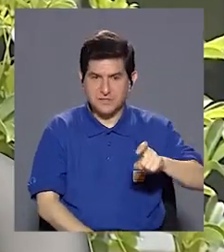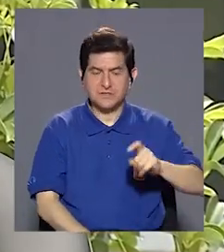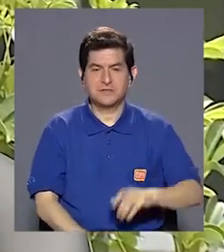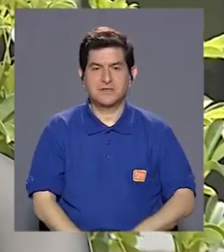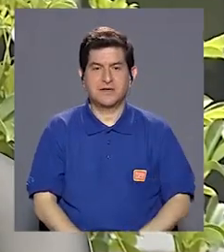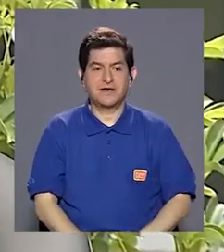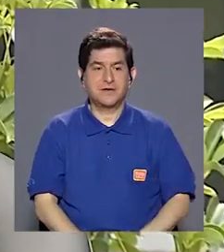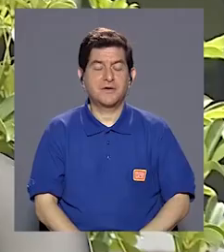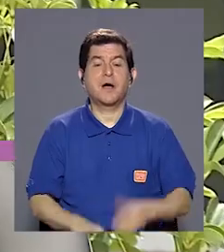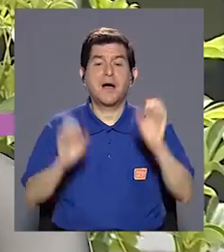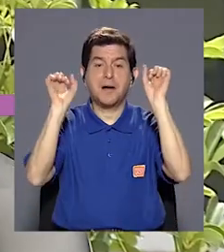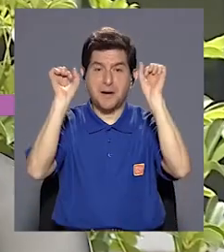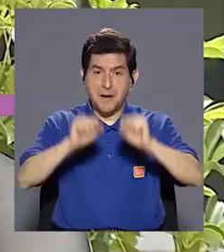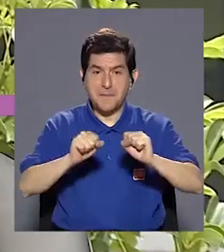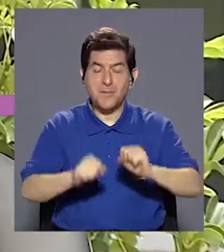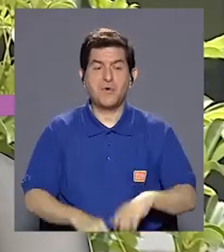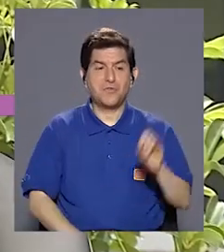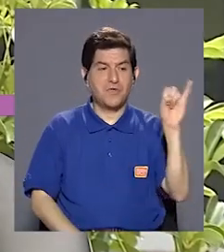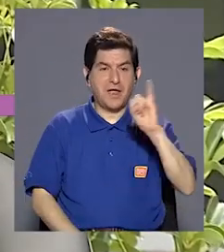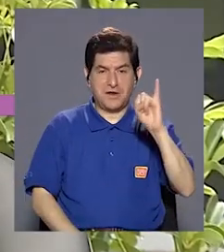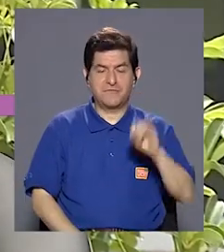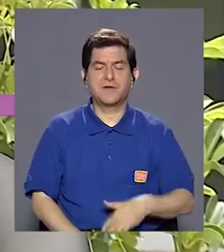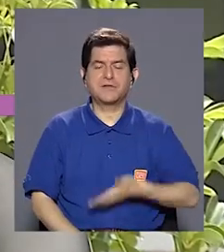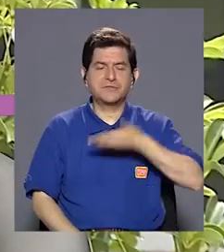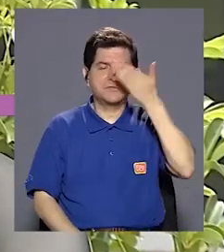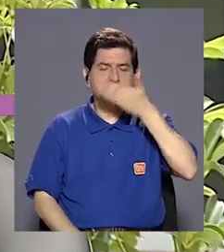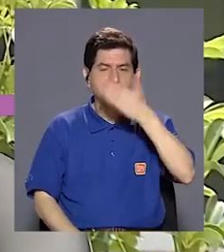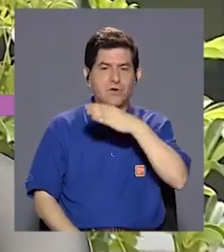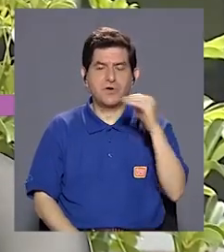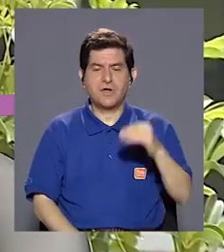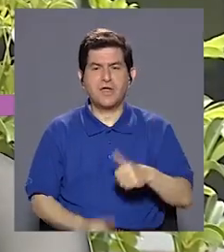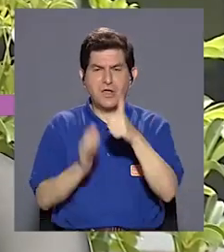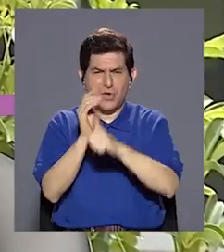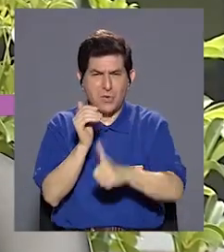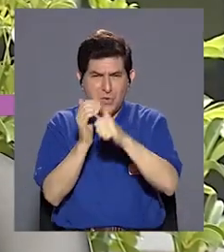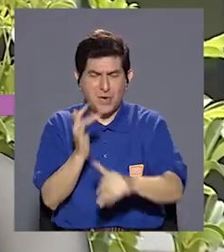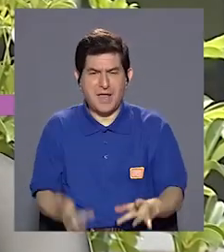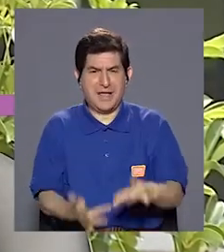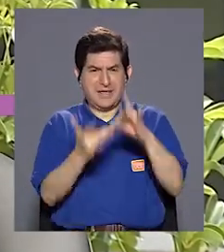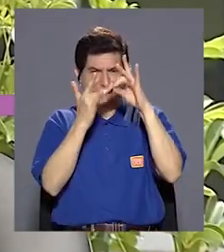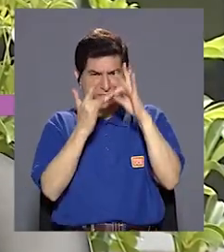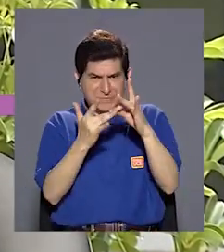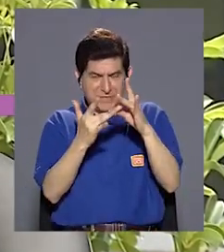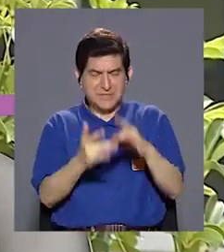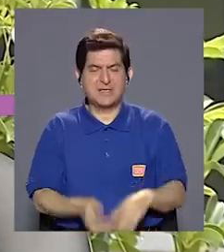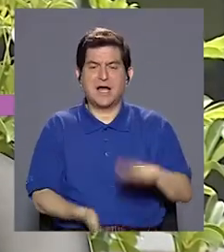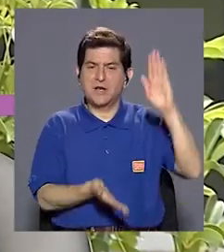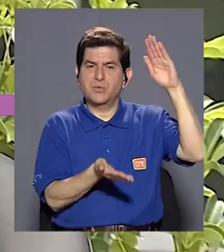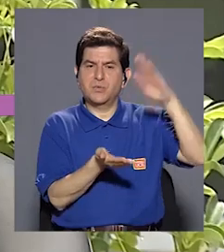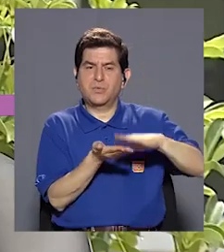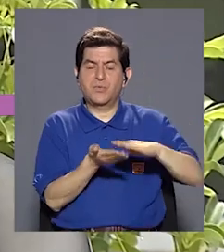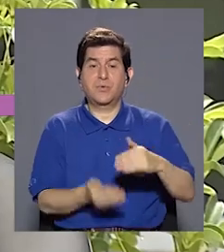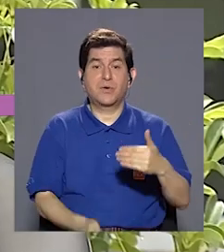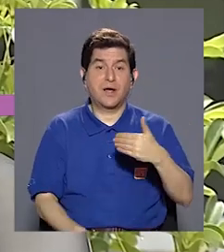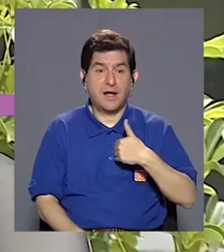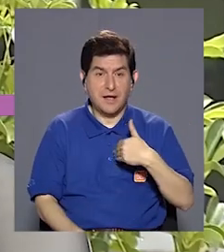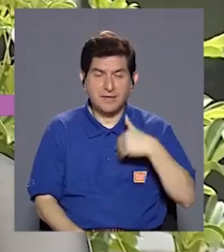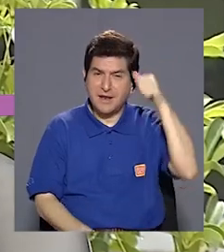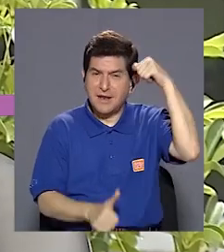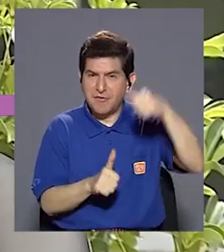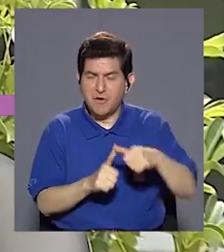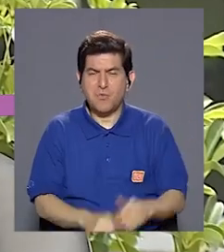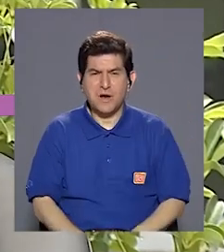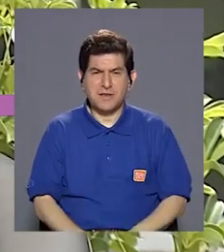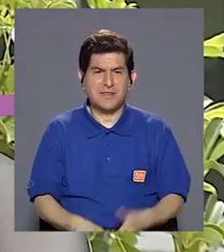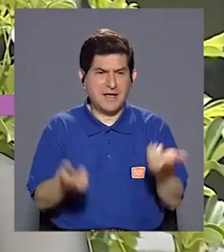hacerse, vamos a lograr que las infecciones respiratorias y las infecciones diarreicas especialmente se vengan abajo. De hecho, que cuando tuvimos, ¿se acuerdan